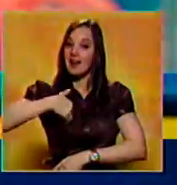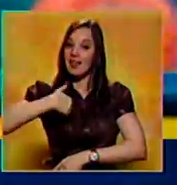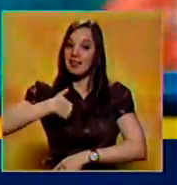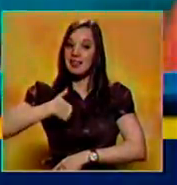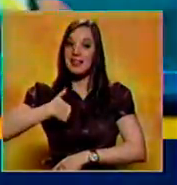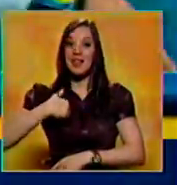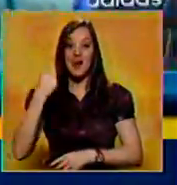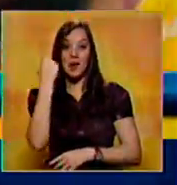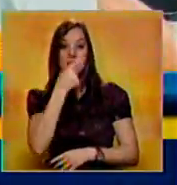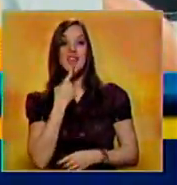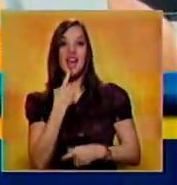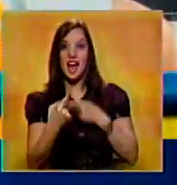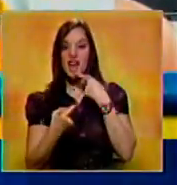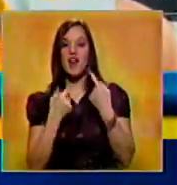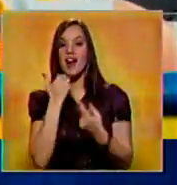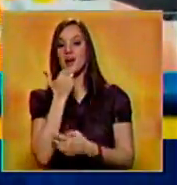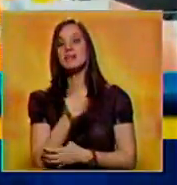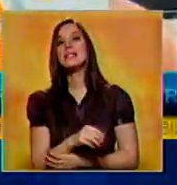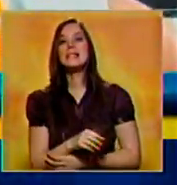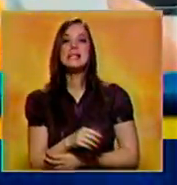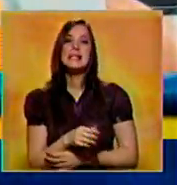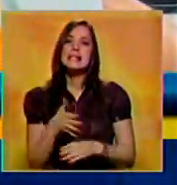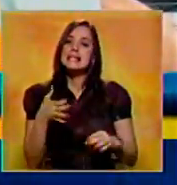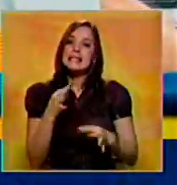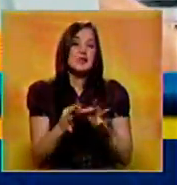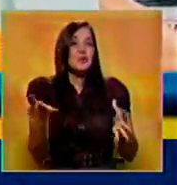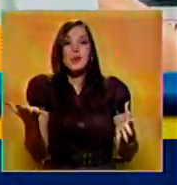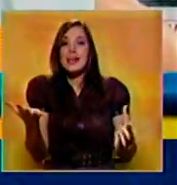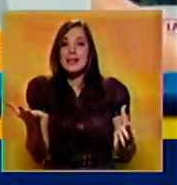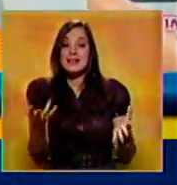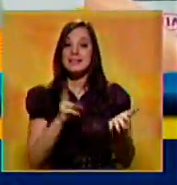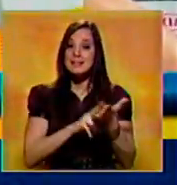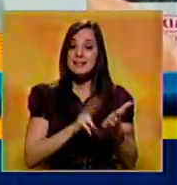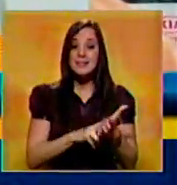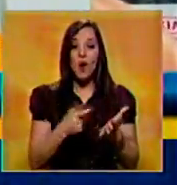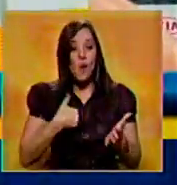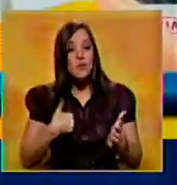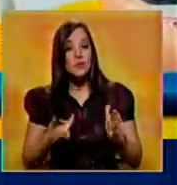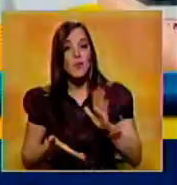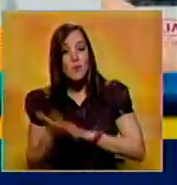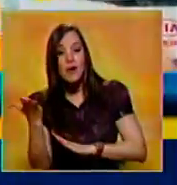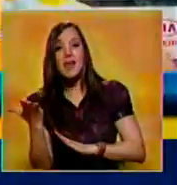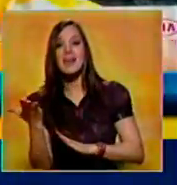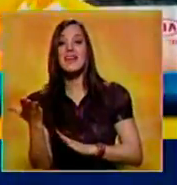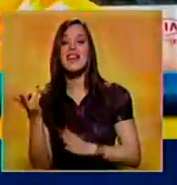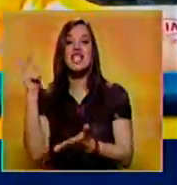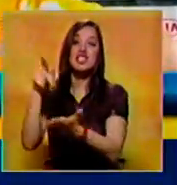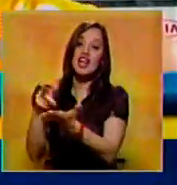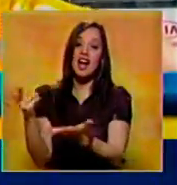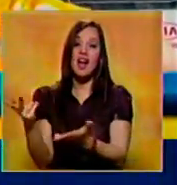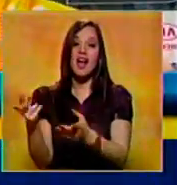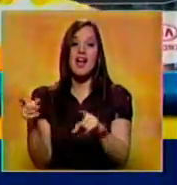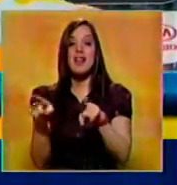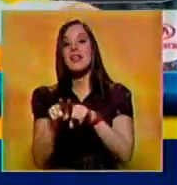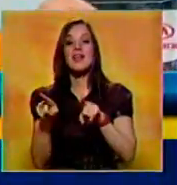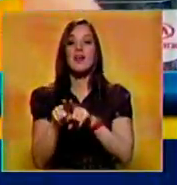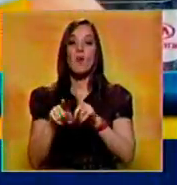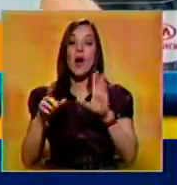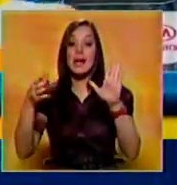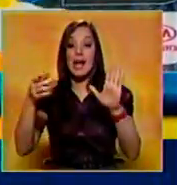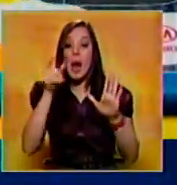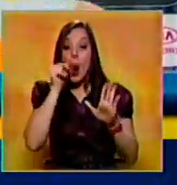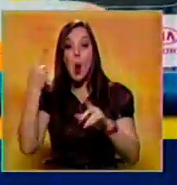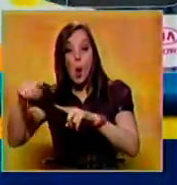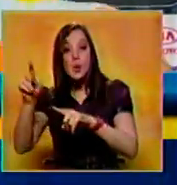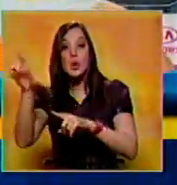sus impresiones. Es suerte, es la realidad. Uno puede ir y no llegar, como le pasó al arquero, hecho que la toque la pelota